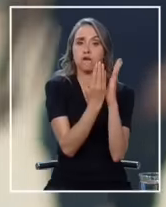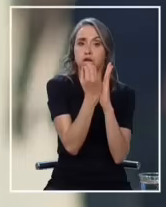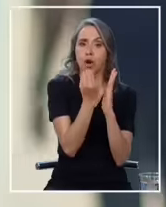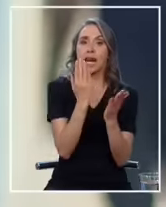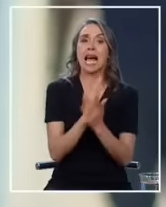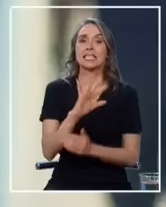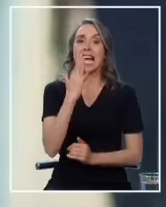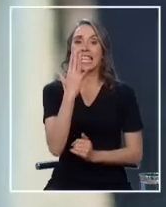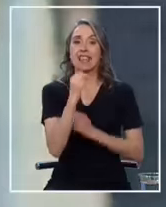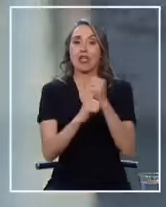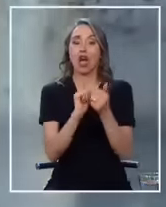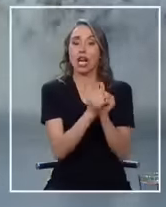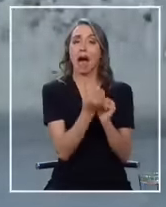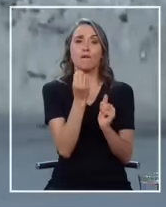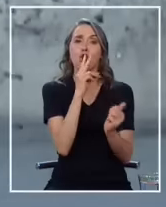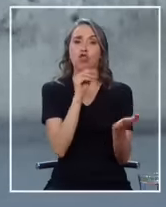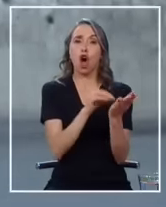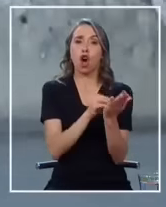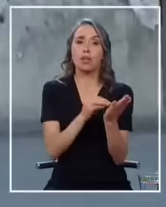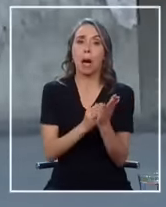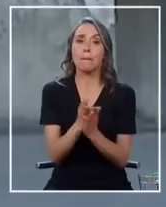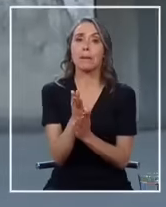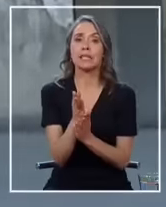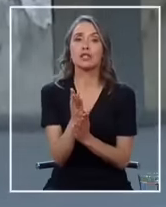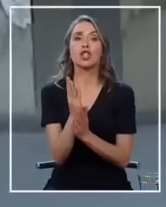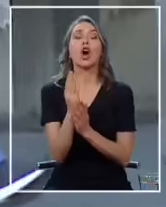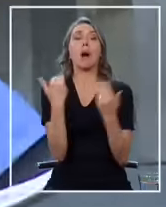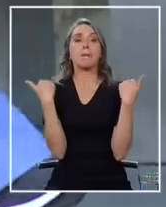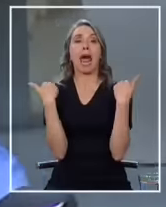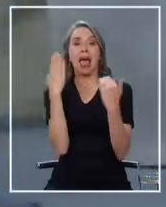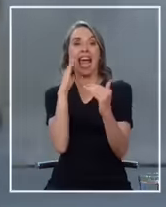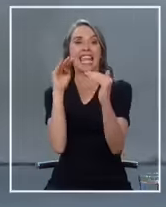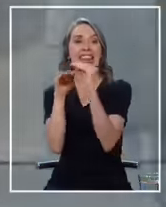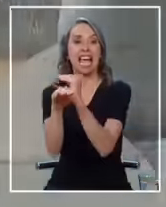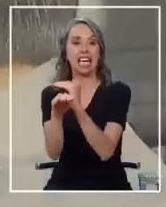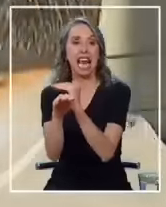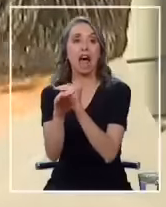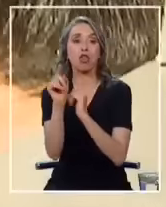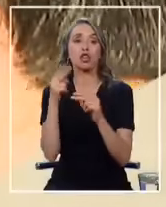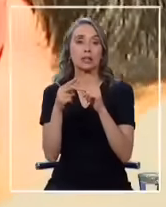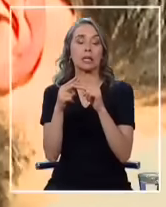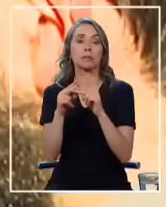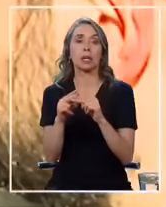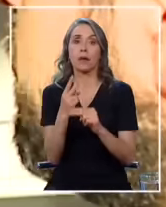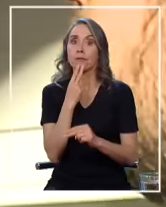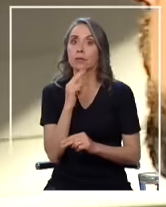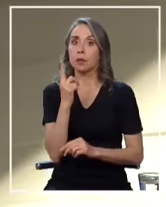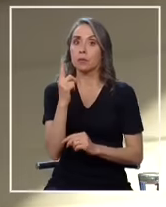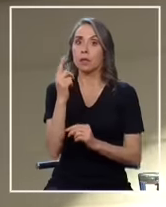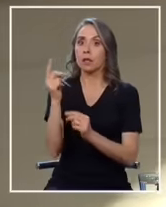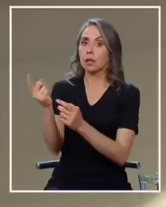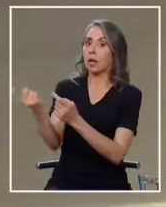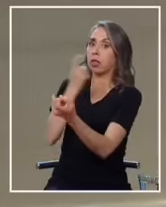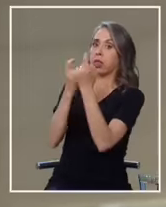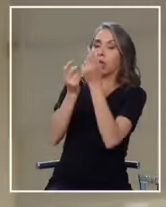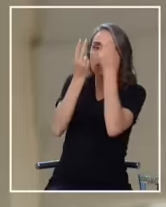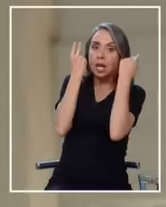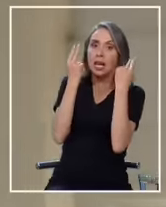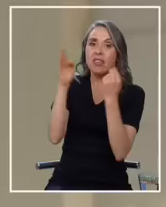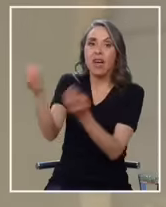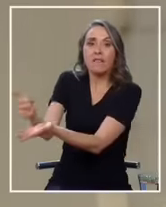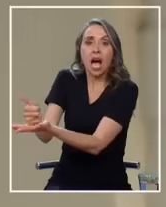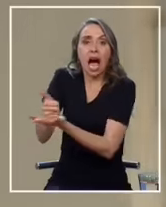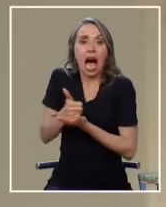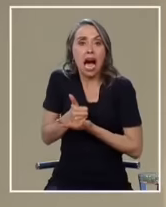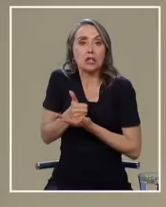el 5º año de la carrera, justo cuando empezaron sus internados. Ahí vivió en primera persona los tratos denigrantes de quienes debían